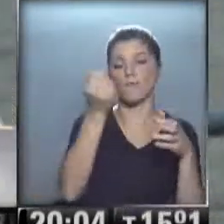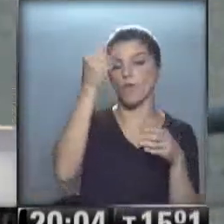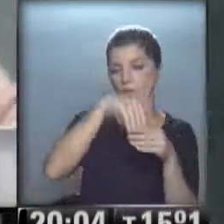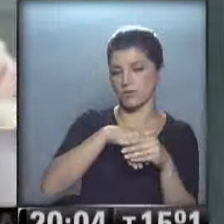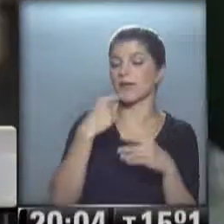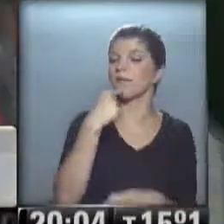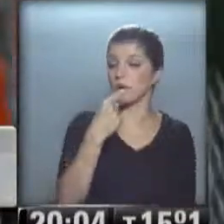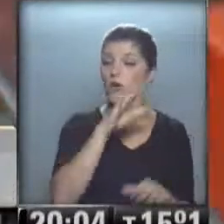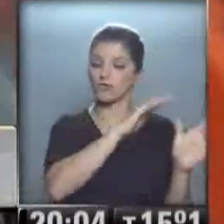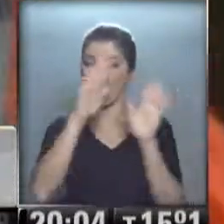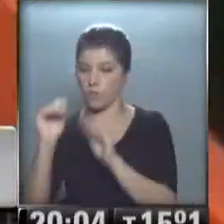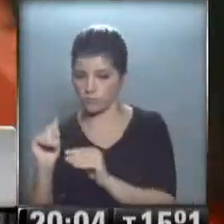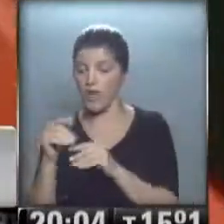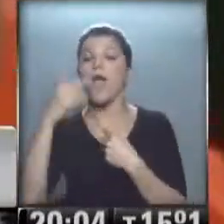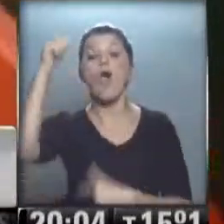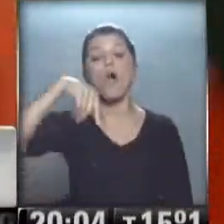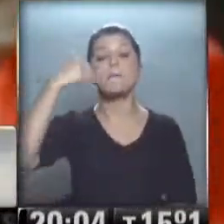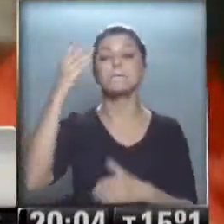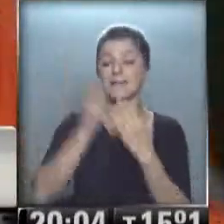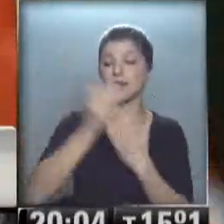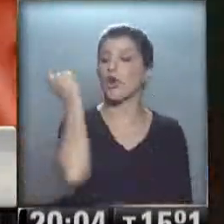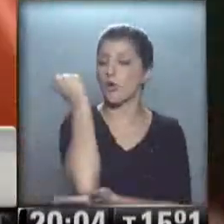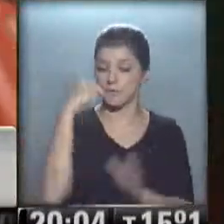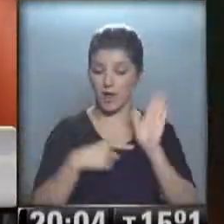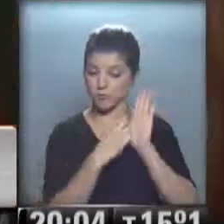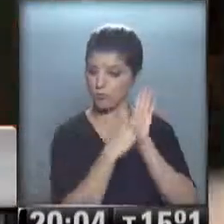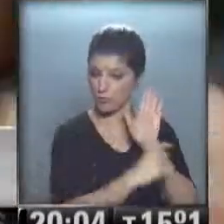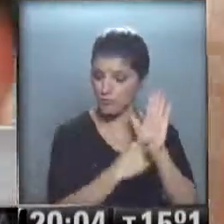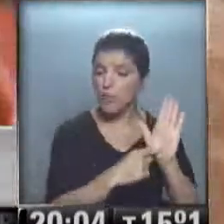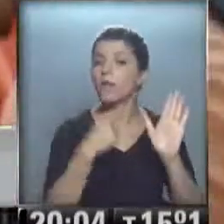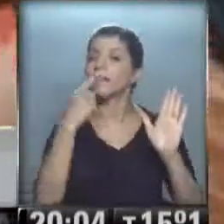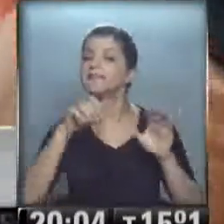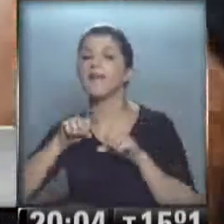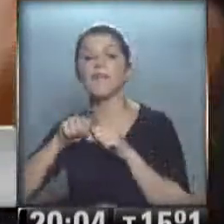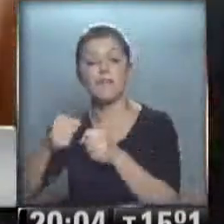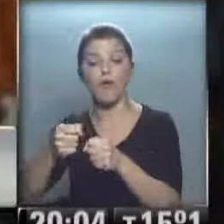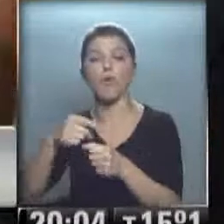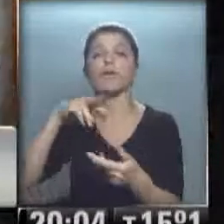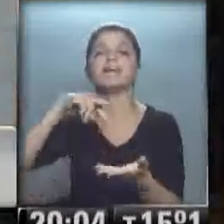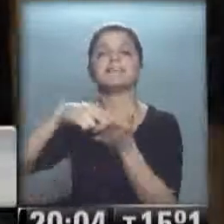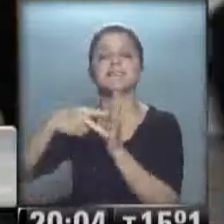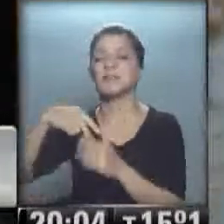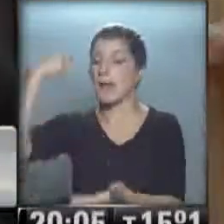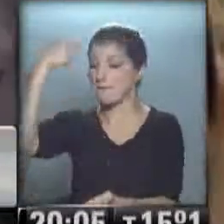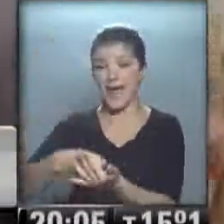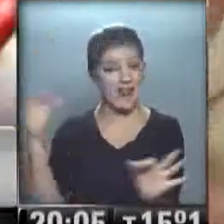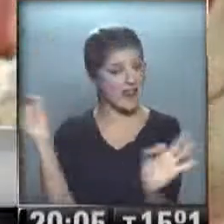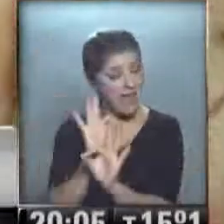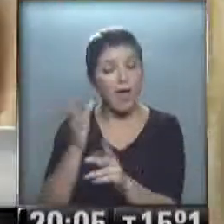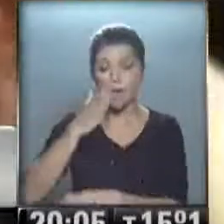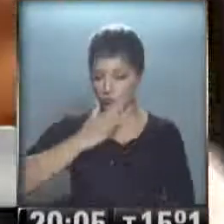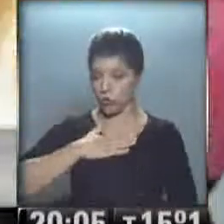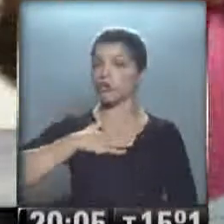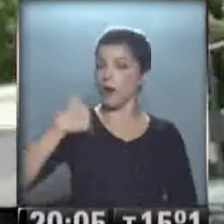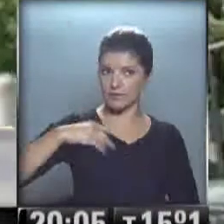El comunicado del Ministerio de Economía termina señalando: default es no pagar. Argentina paga. El dinero depositado no